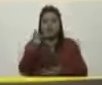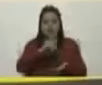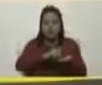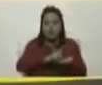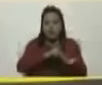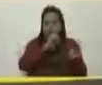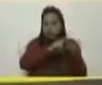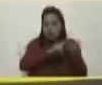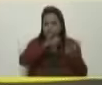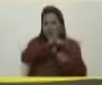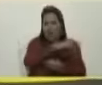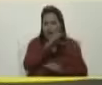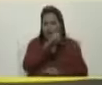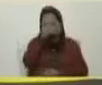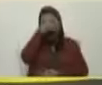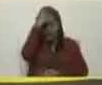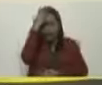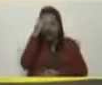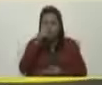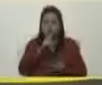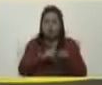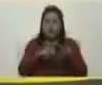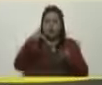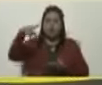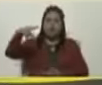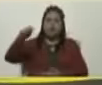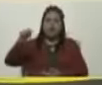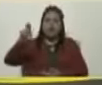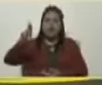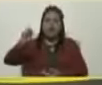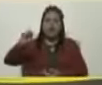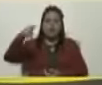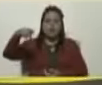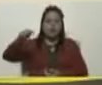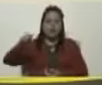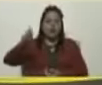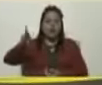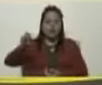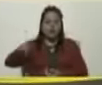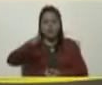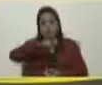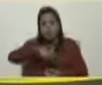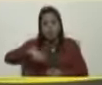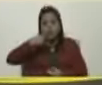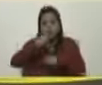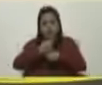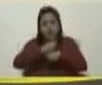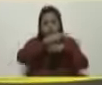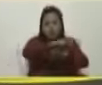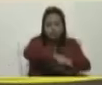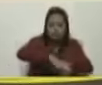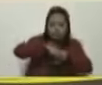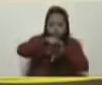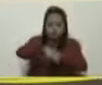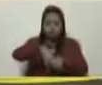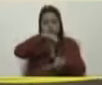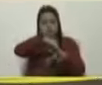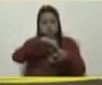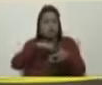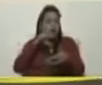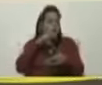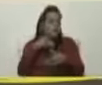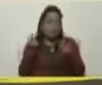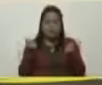Parapara, que bueno, que también hay agricultores, y que estos agricultores que están allá tampoco tienen